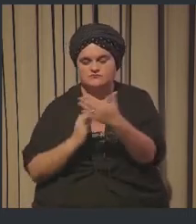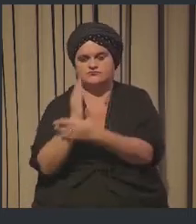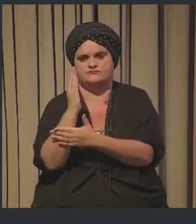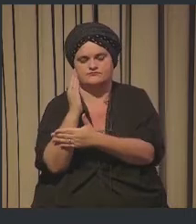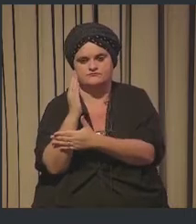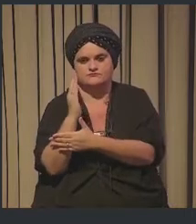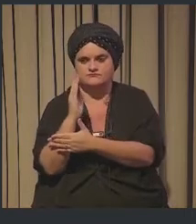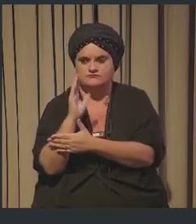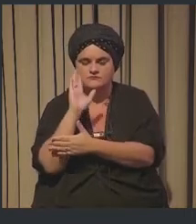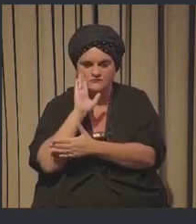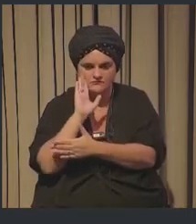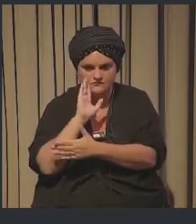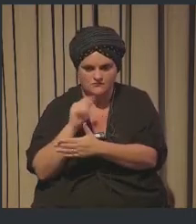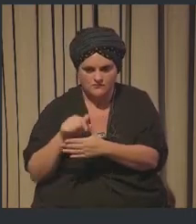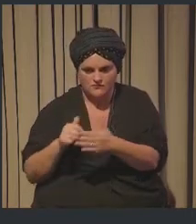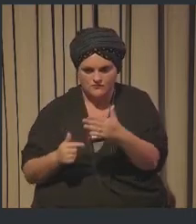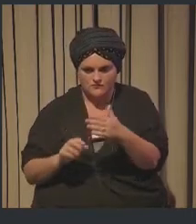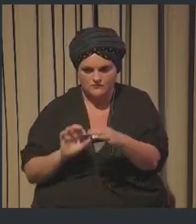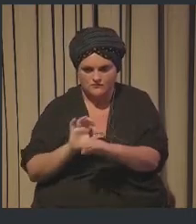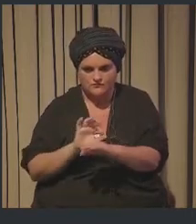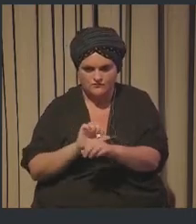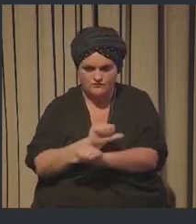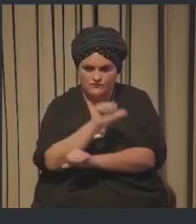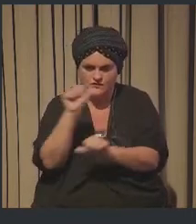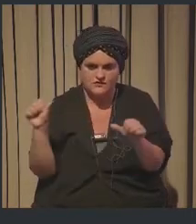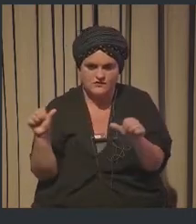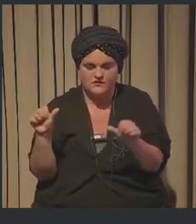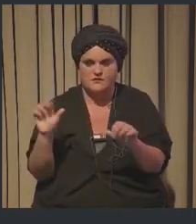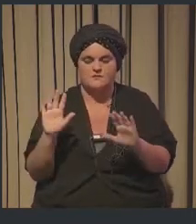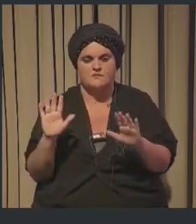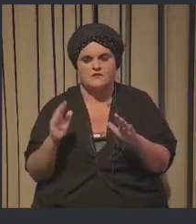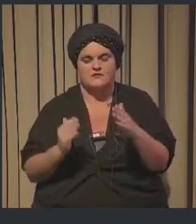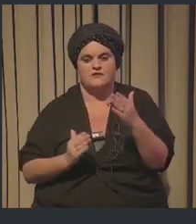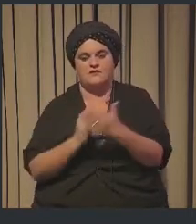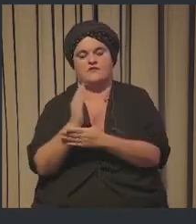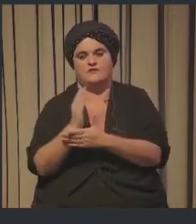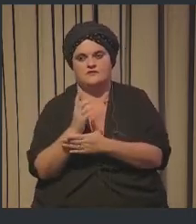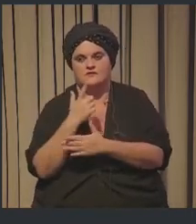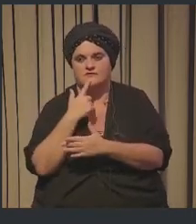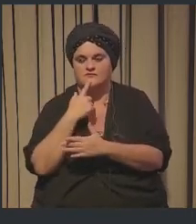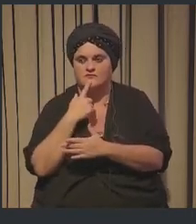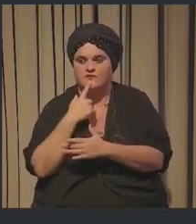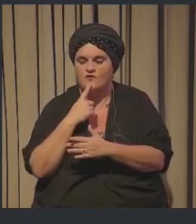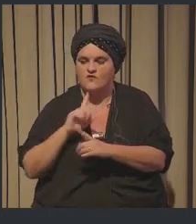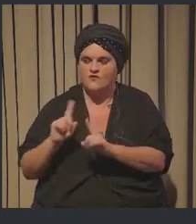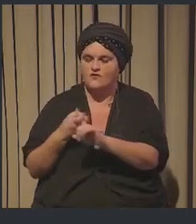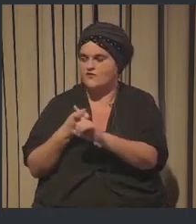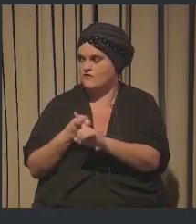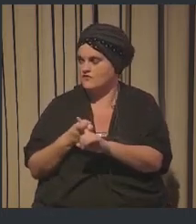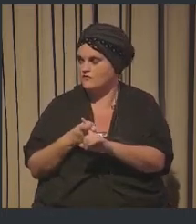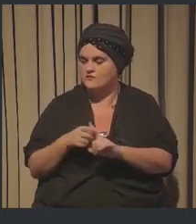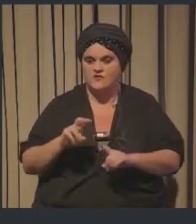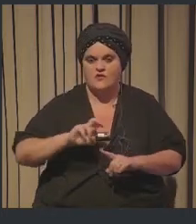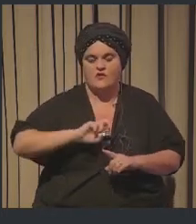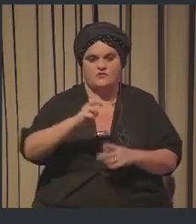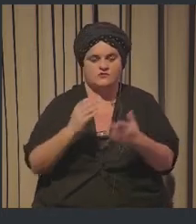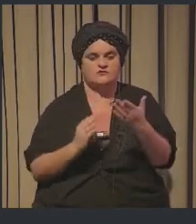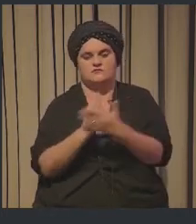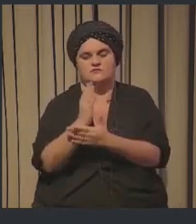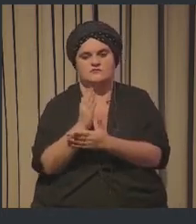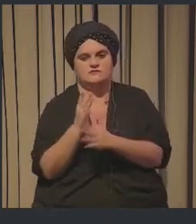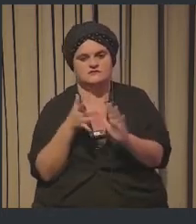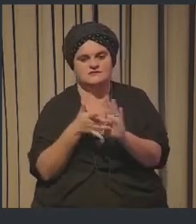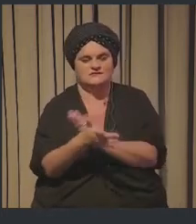las charlas hoy, pero siempre tiene que ver con identificar potenciales disrupciones. La otra disrupción es